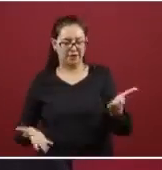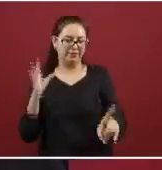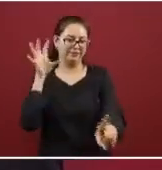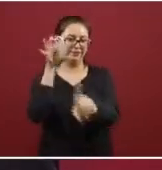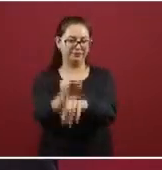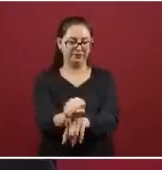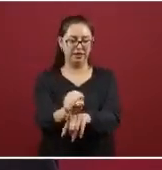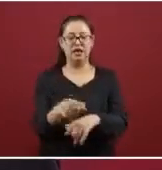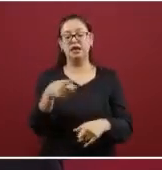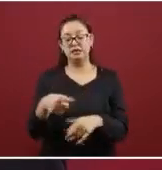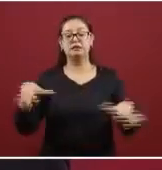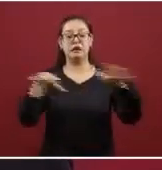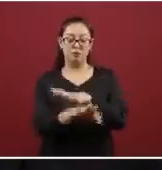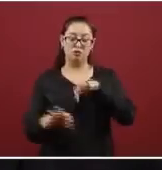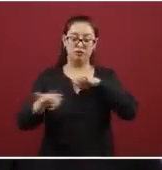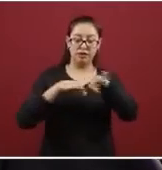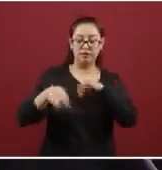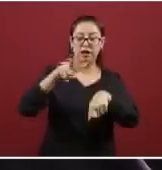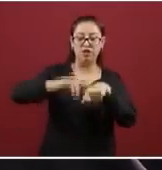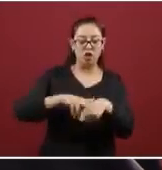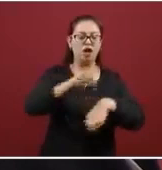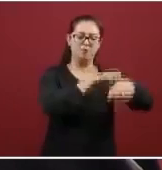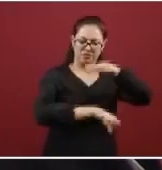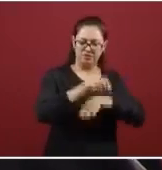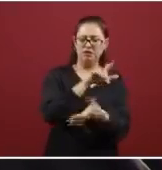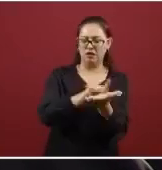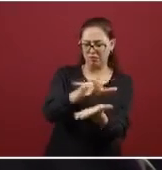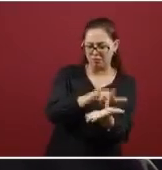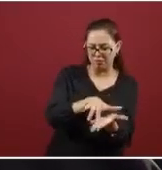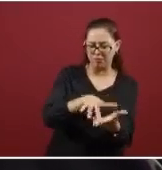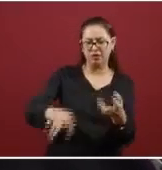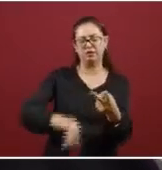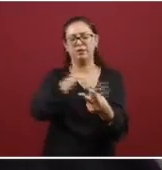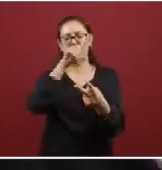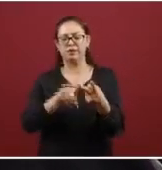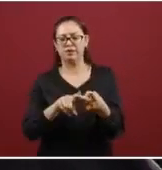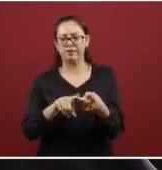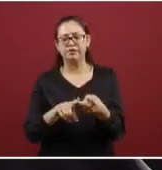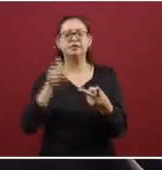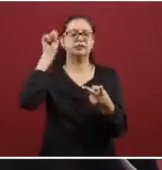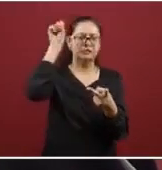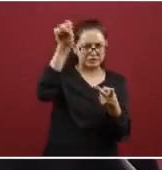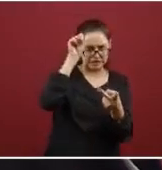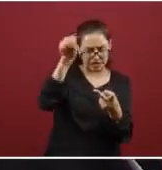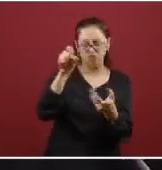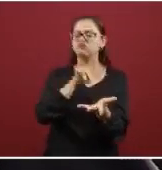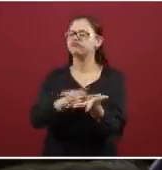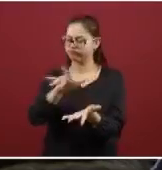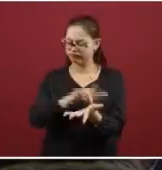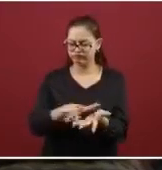apoyada por los empresarios, fue apoyada por los sindicatos,